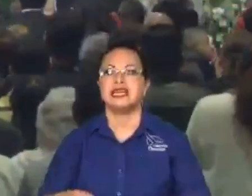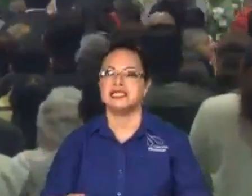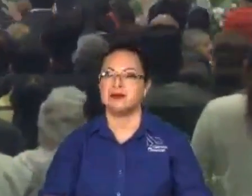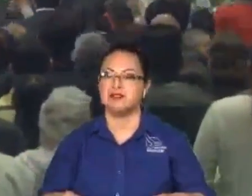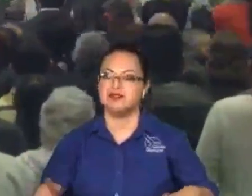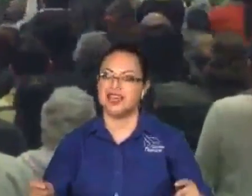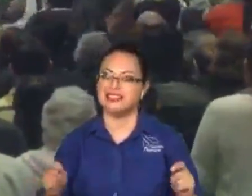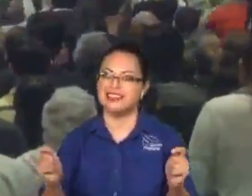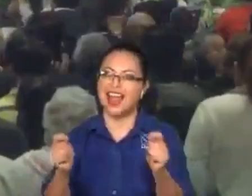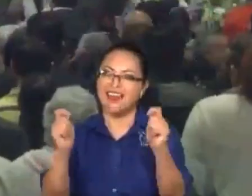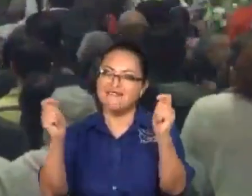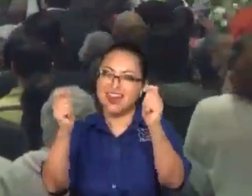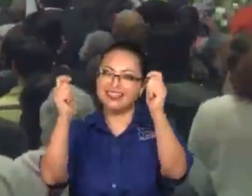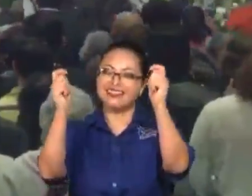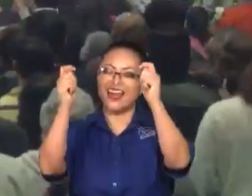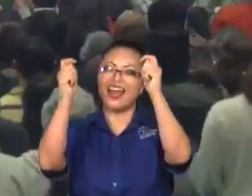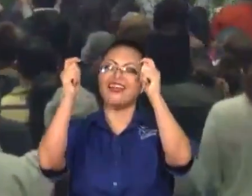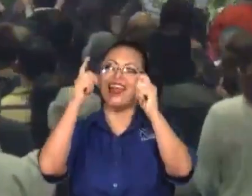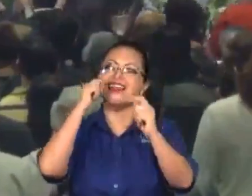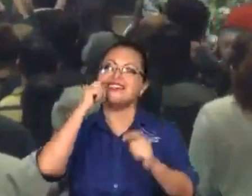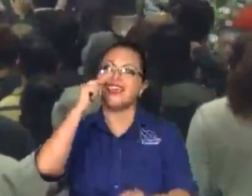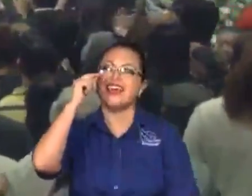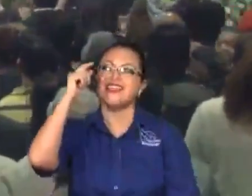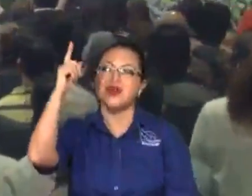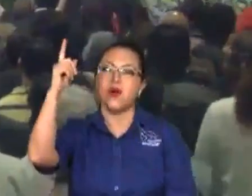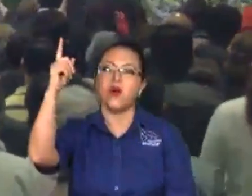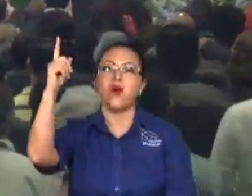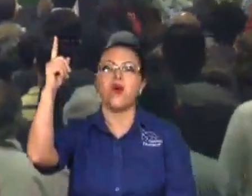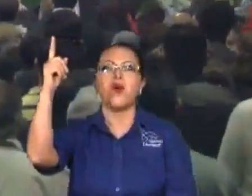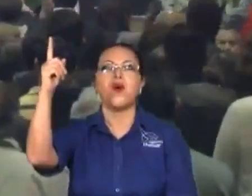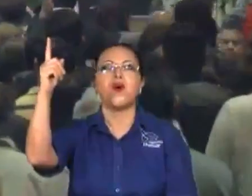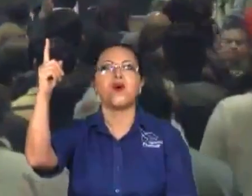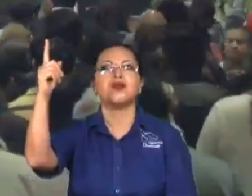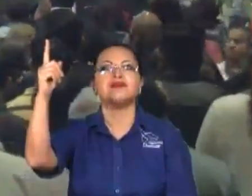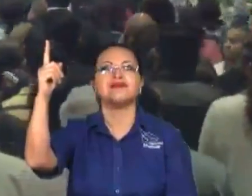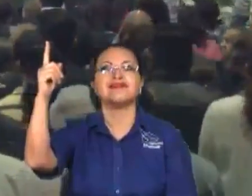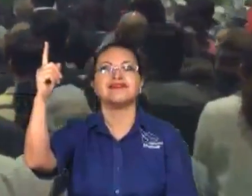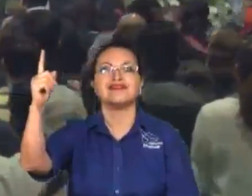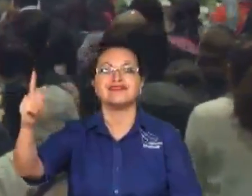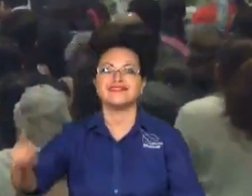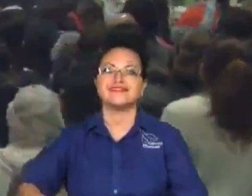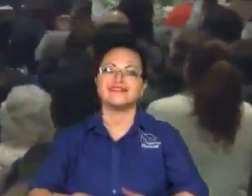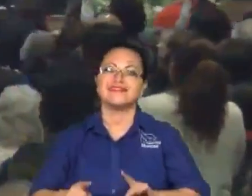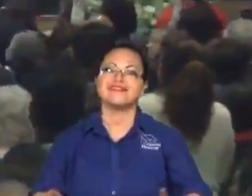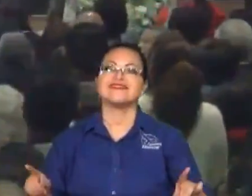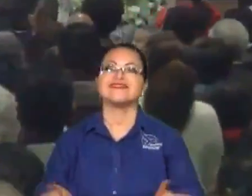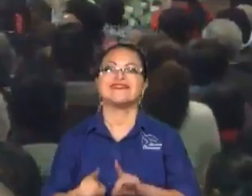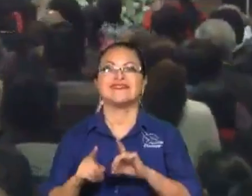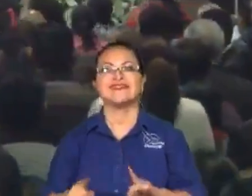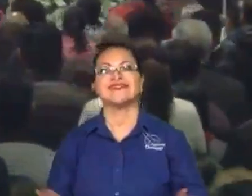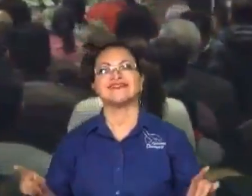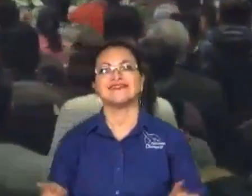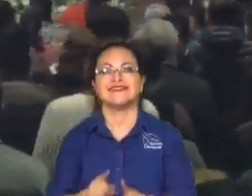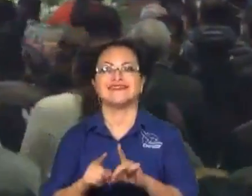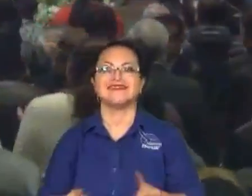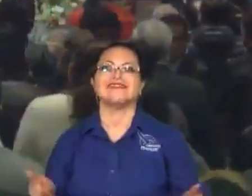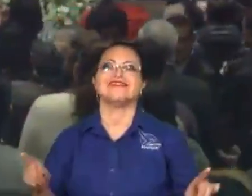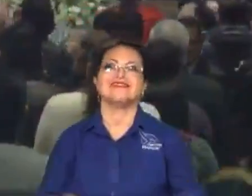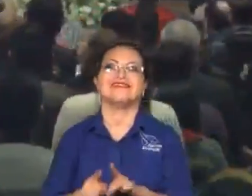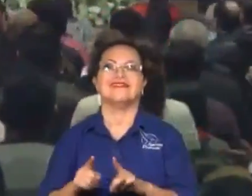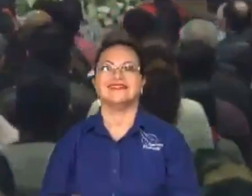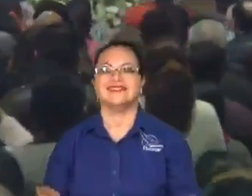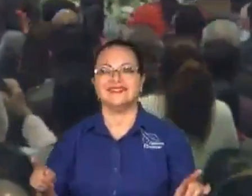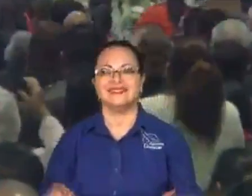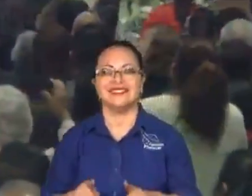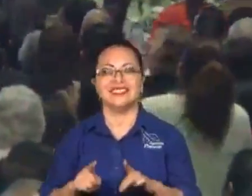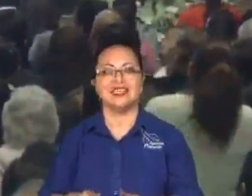Hacemos fiesta, fiesta, fiesta del Señor. Hacemos fiesta al Rey, sí